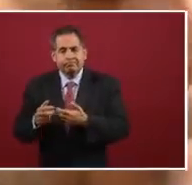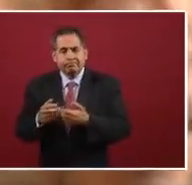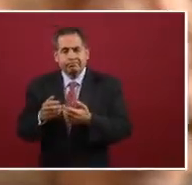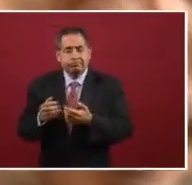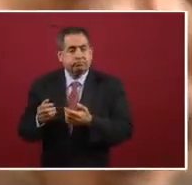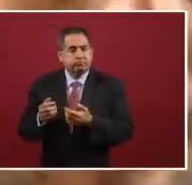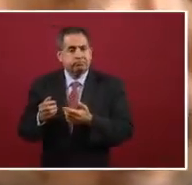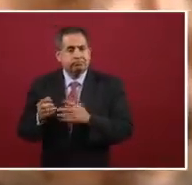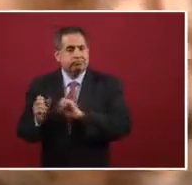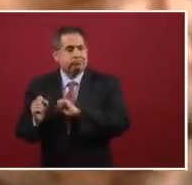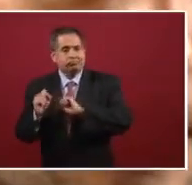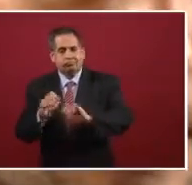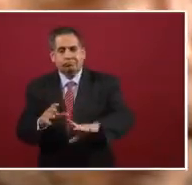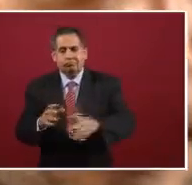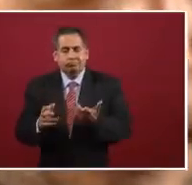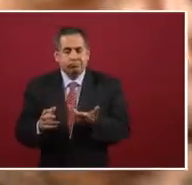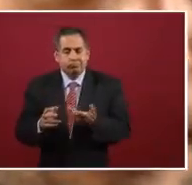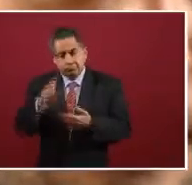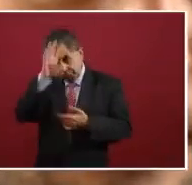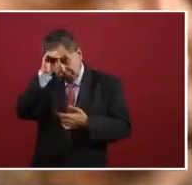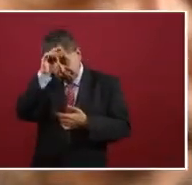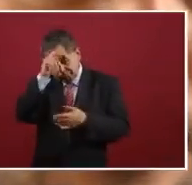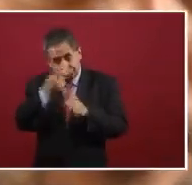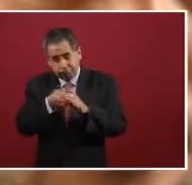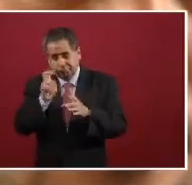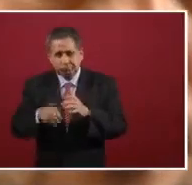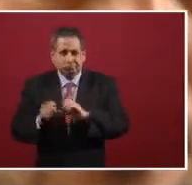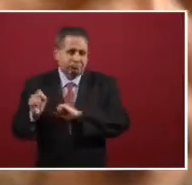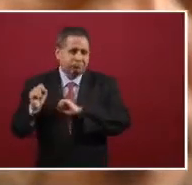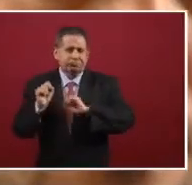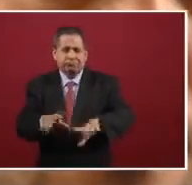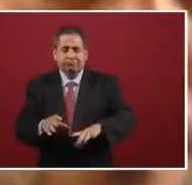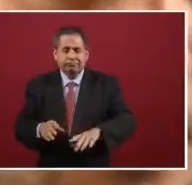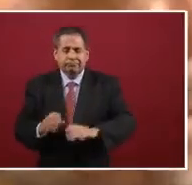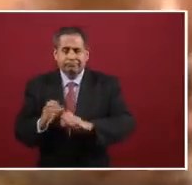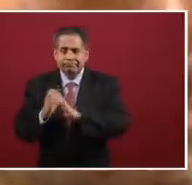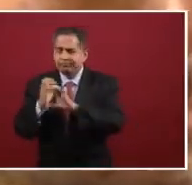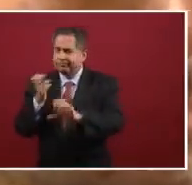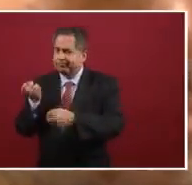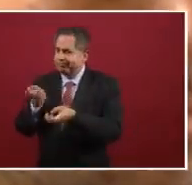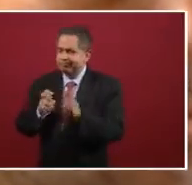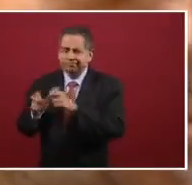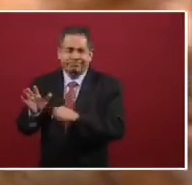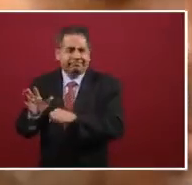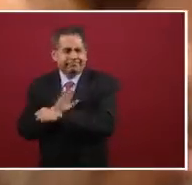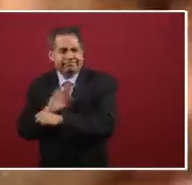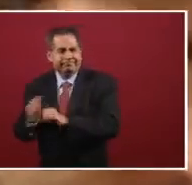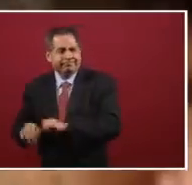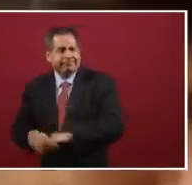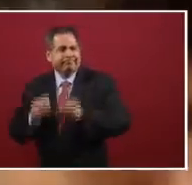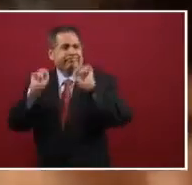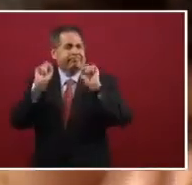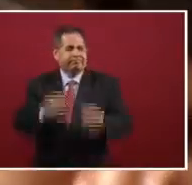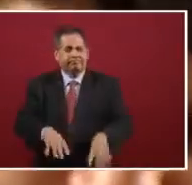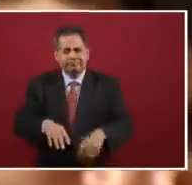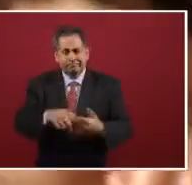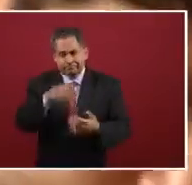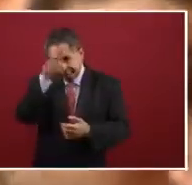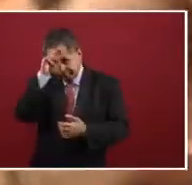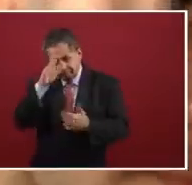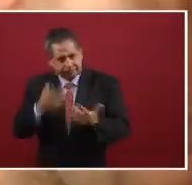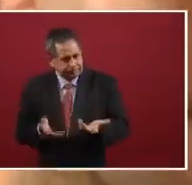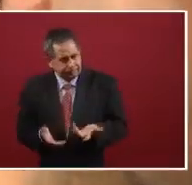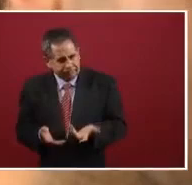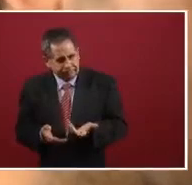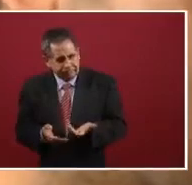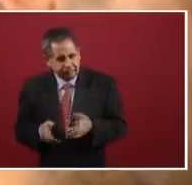a un camión y los botan en Monterrey, o sea, sin más ni más. Como están construyendo un centro de atención